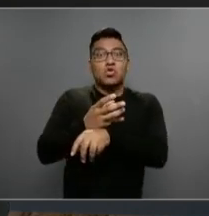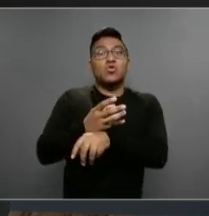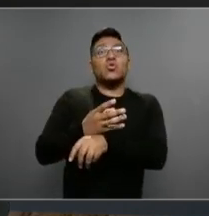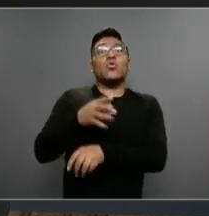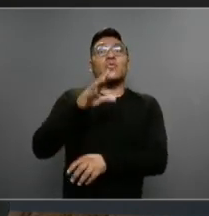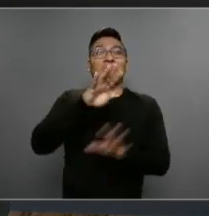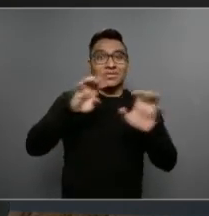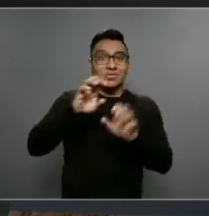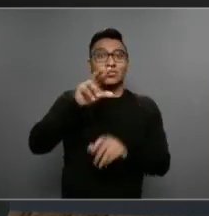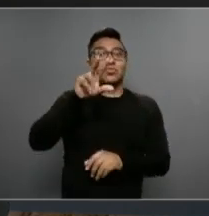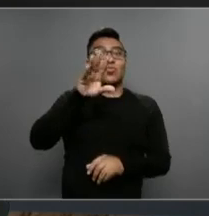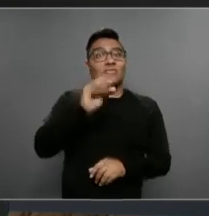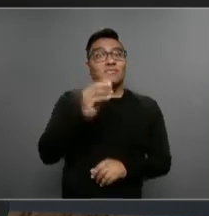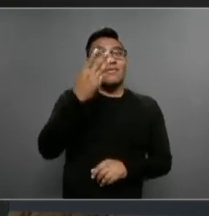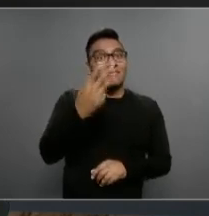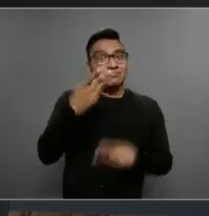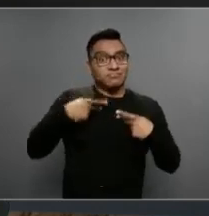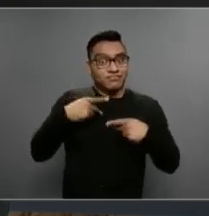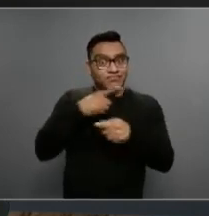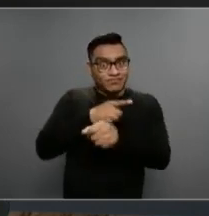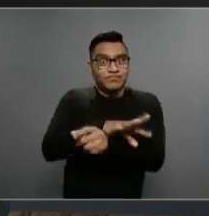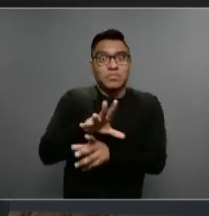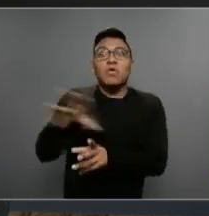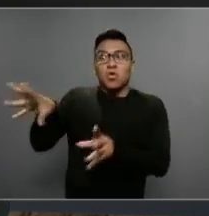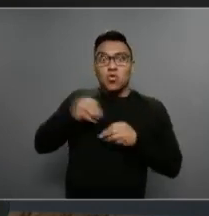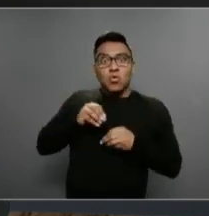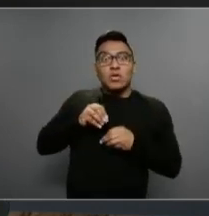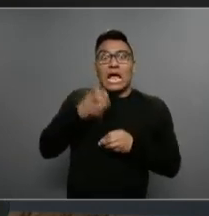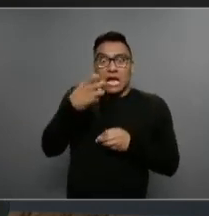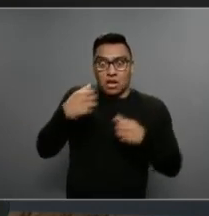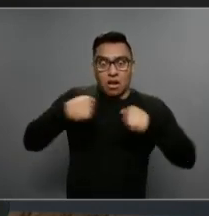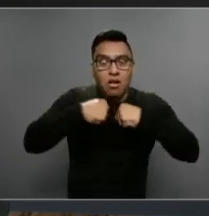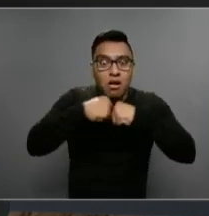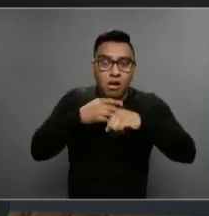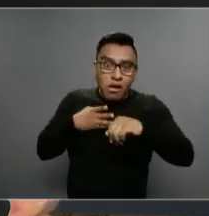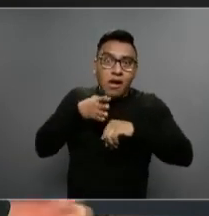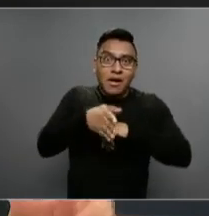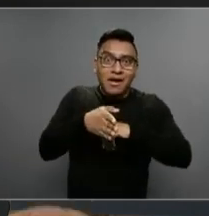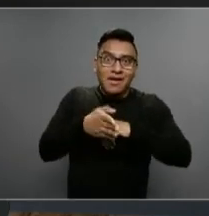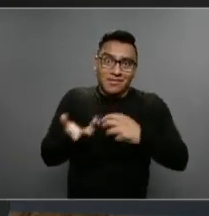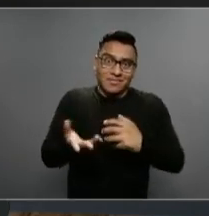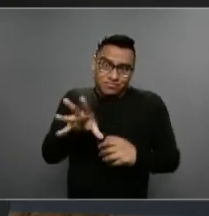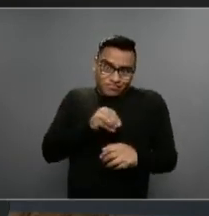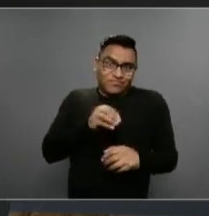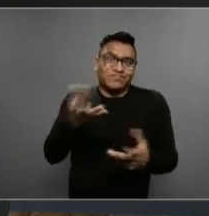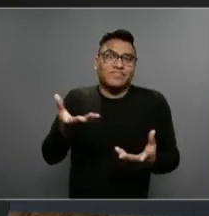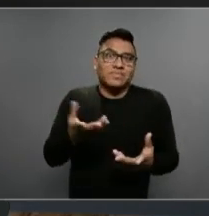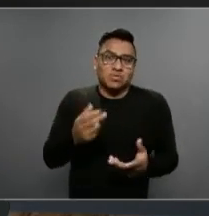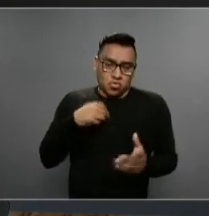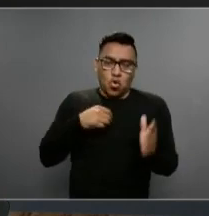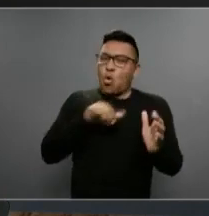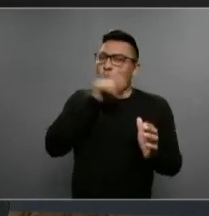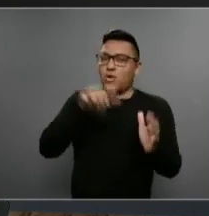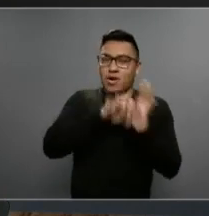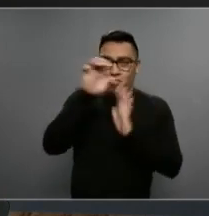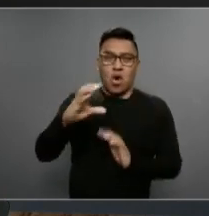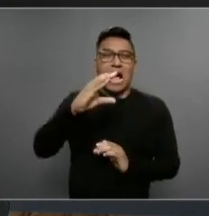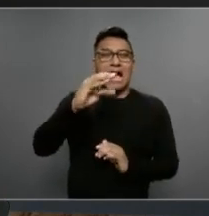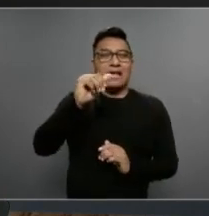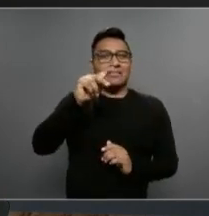993. Esta es la frontera. Claro, claro. Y voy a poner otro ejemplo. En Cataluña,